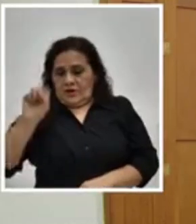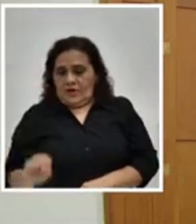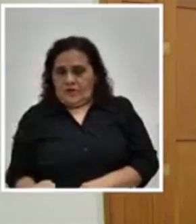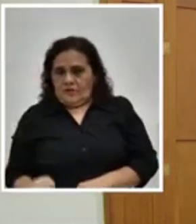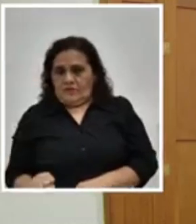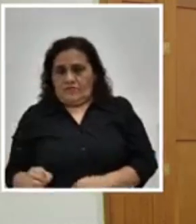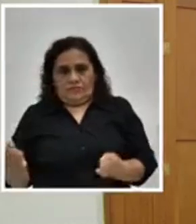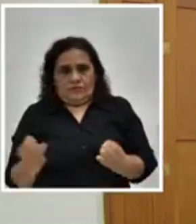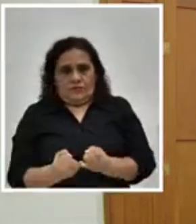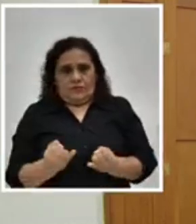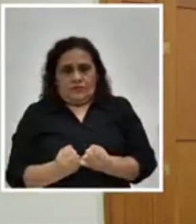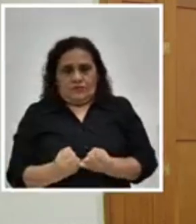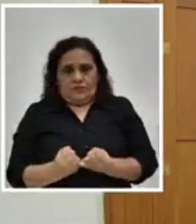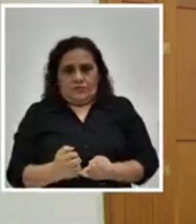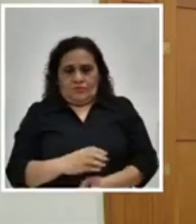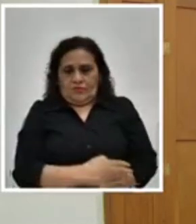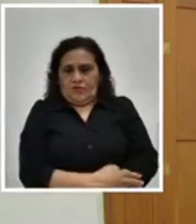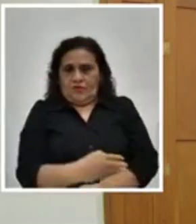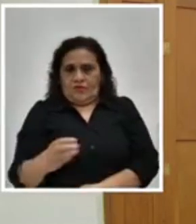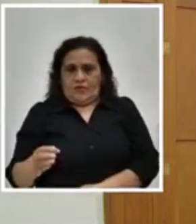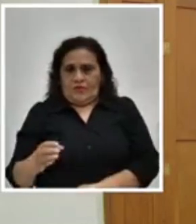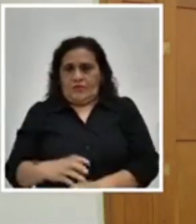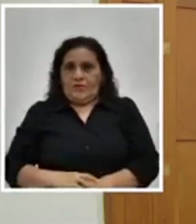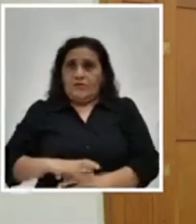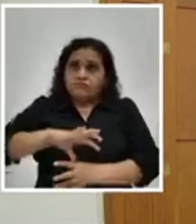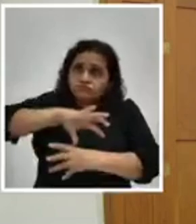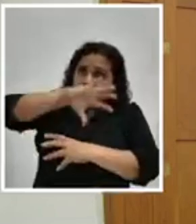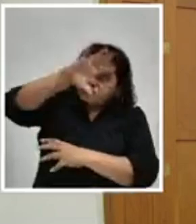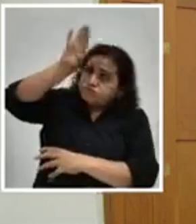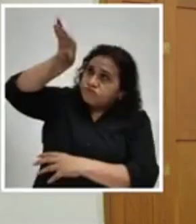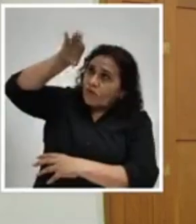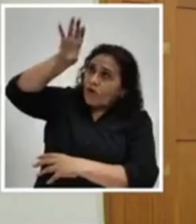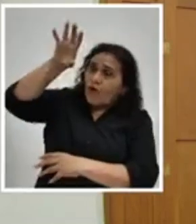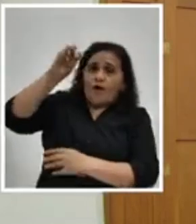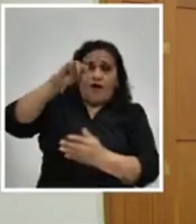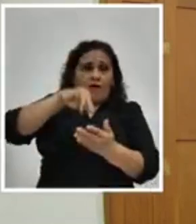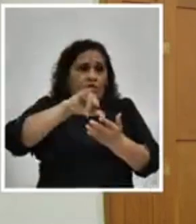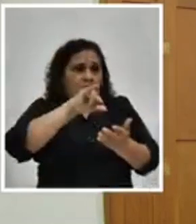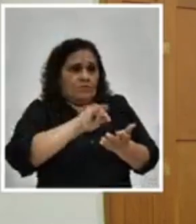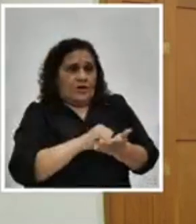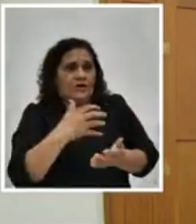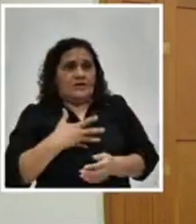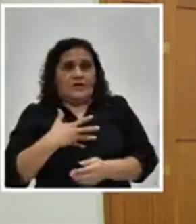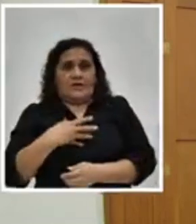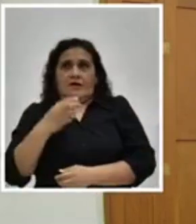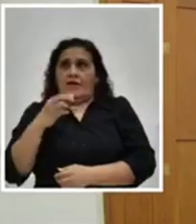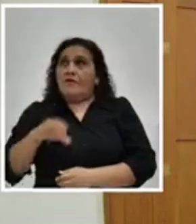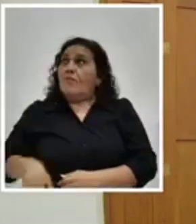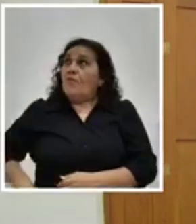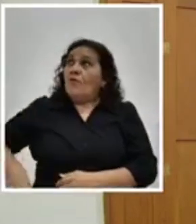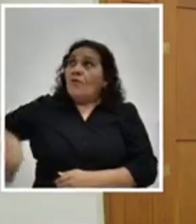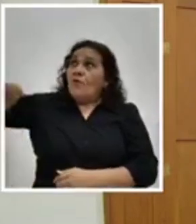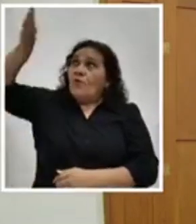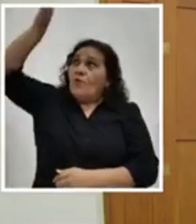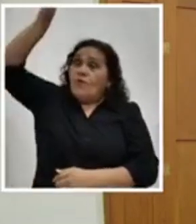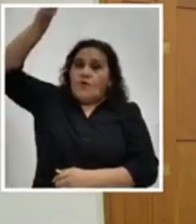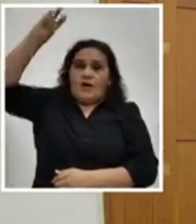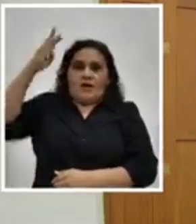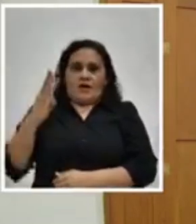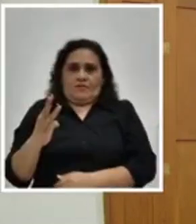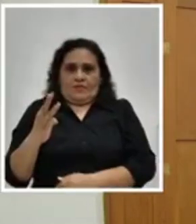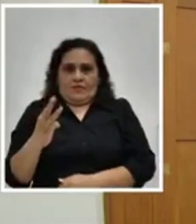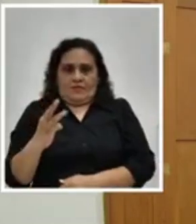las canchas construidas bajo la cosmovisión maya, cuentan con muros de 3 metros de altura, protegiendo el